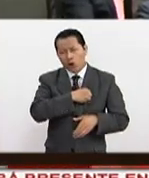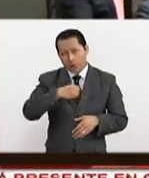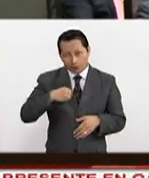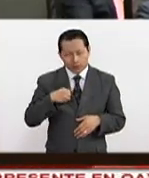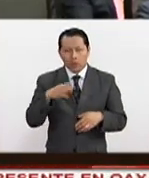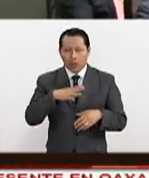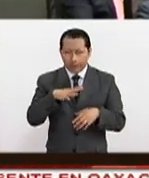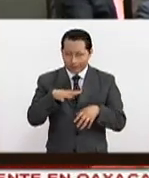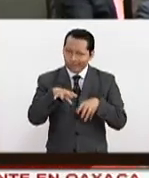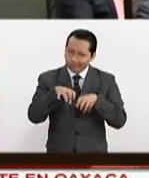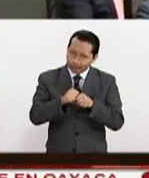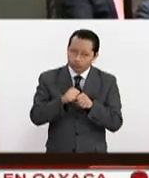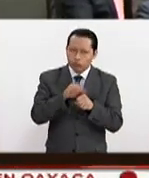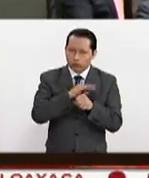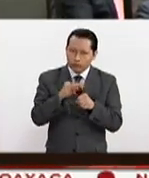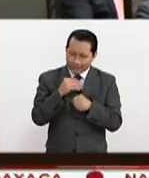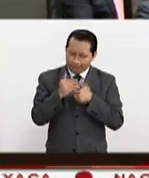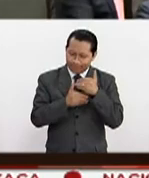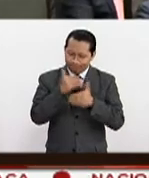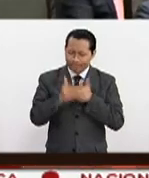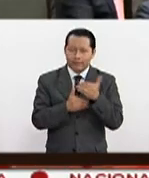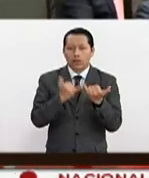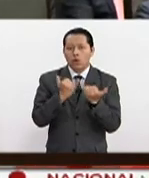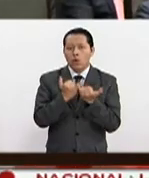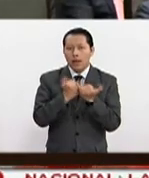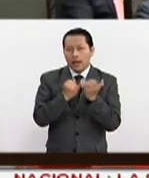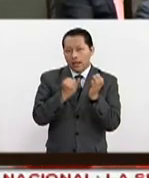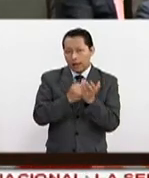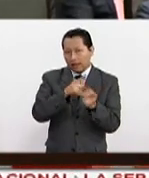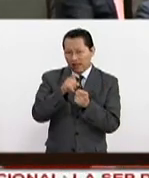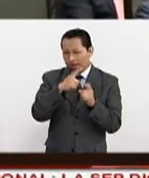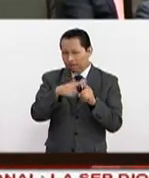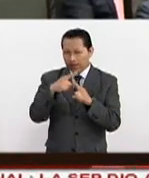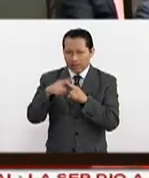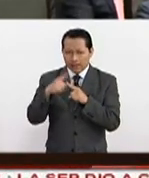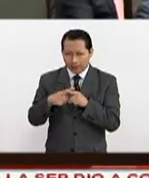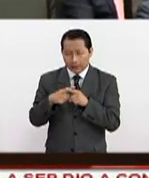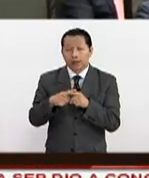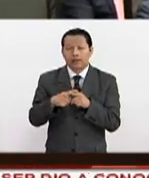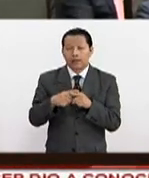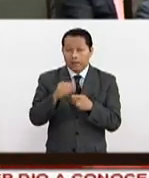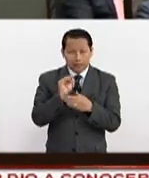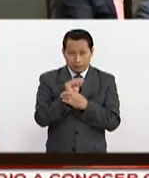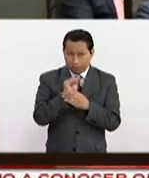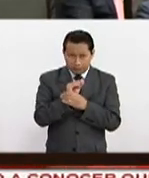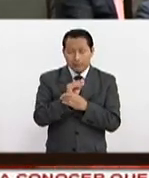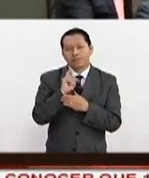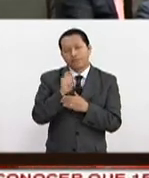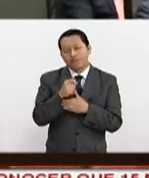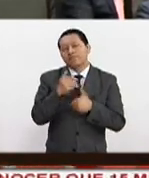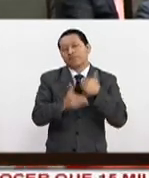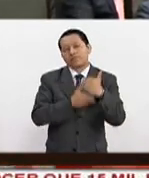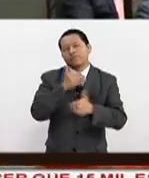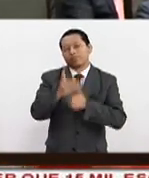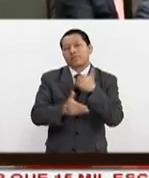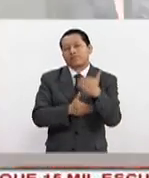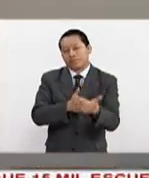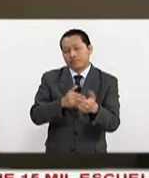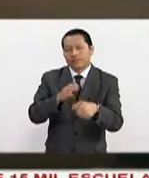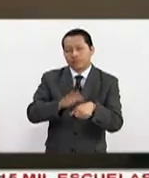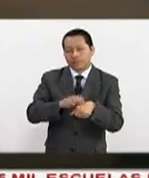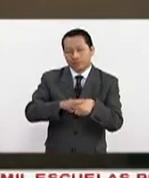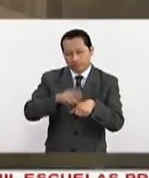responsabilidad fiscal. Hacerlo de forma distinta abonaría calamidades financieras a las